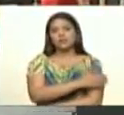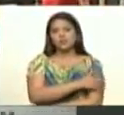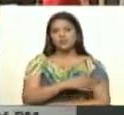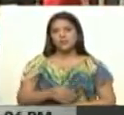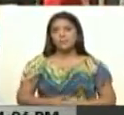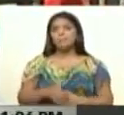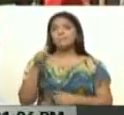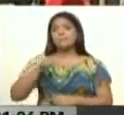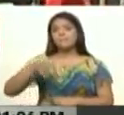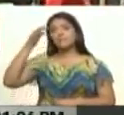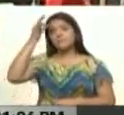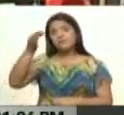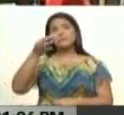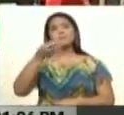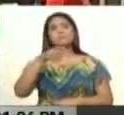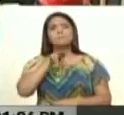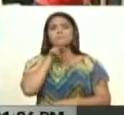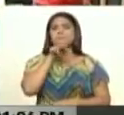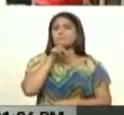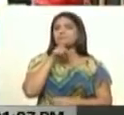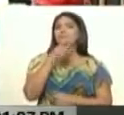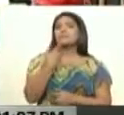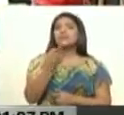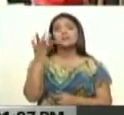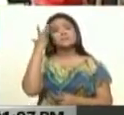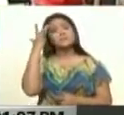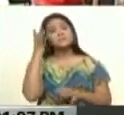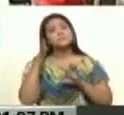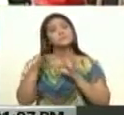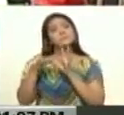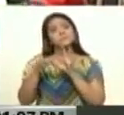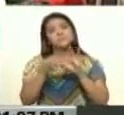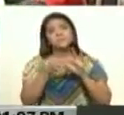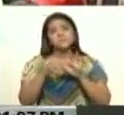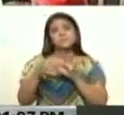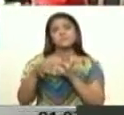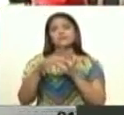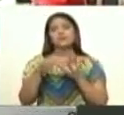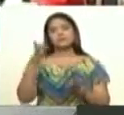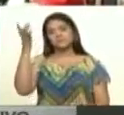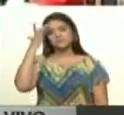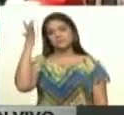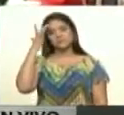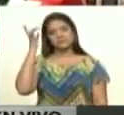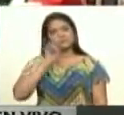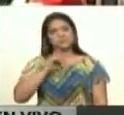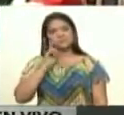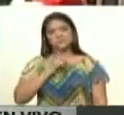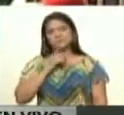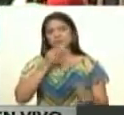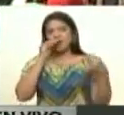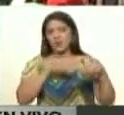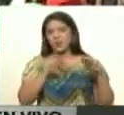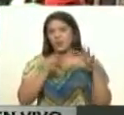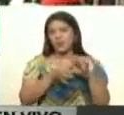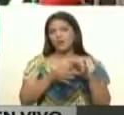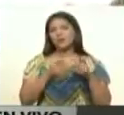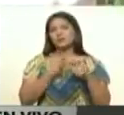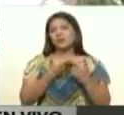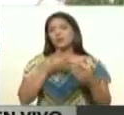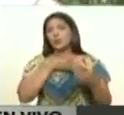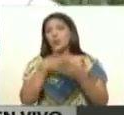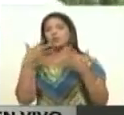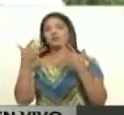hoy exhiben un discurso conciliador de falso consenso y que otrora actuación contra